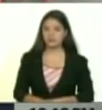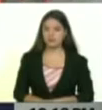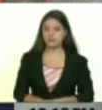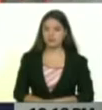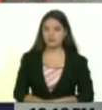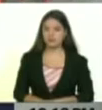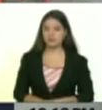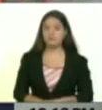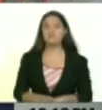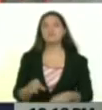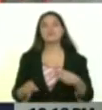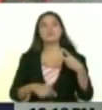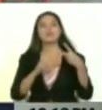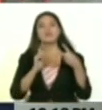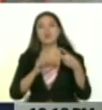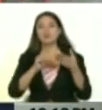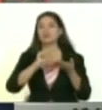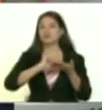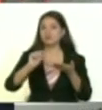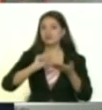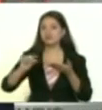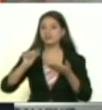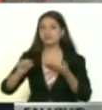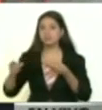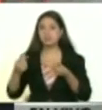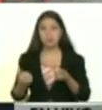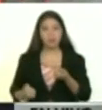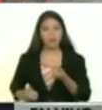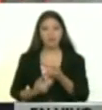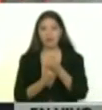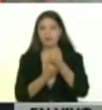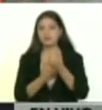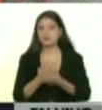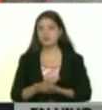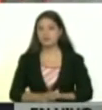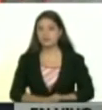Los segundos recursos serán las bases